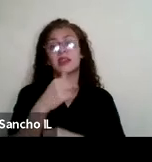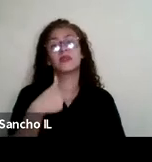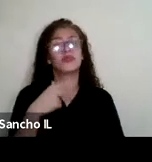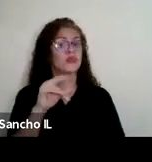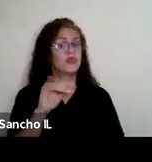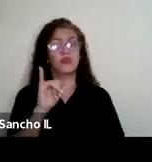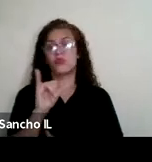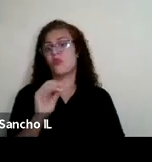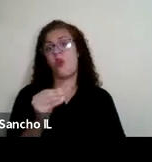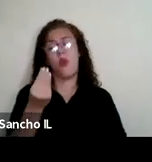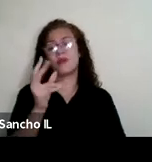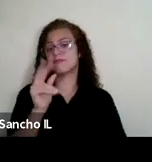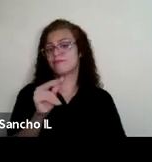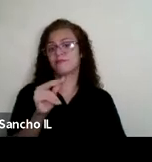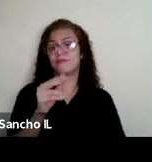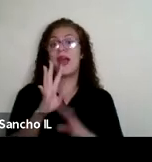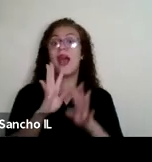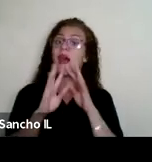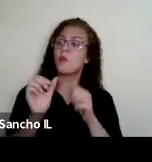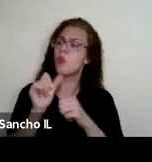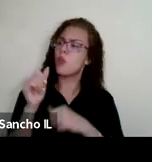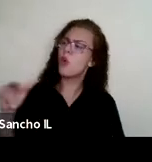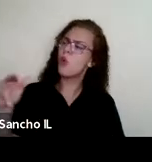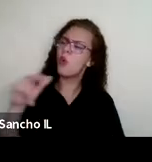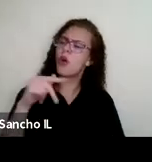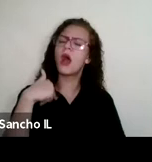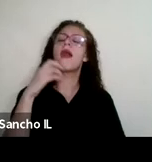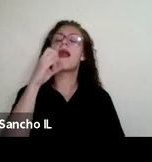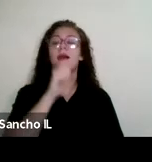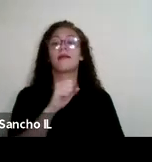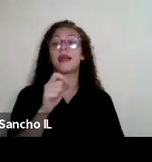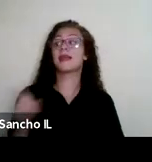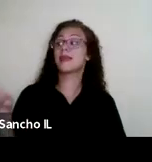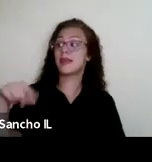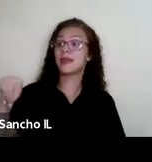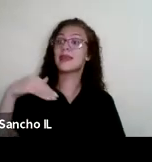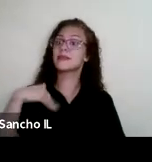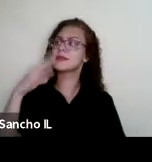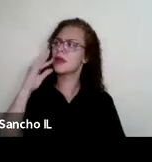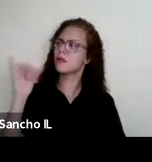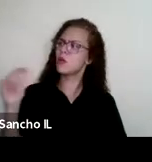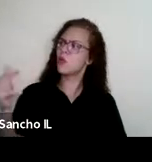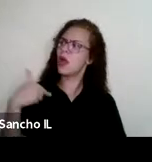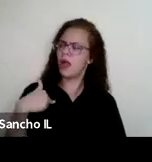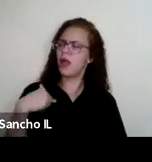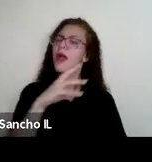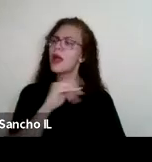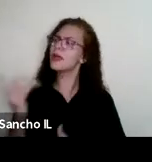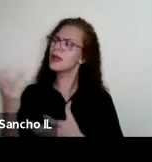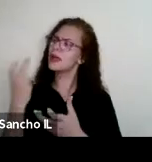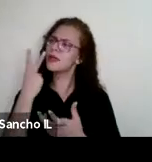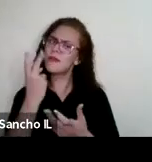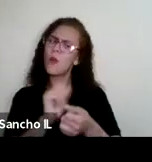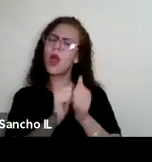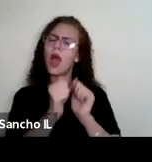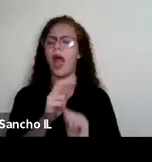soy tan joven. Tras hablar con otras compañeras, me di cuenta de que ellas habían tenido una experiencia similar y también querían ver un